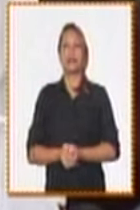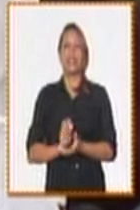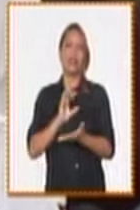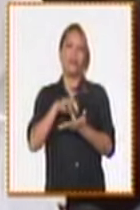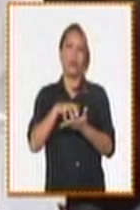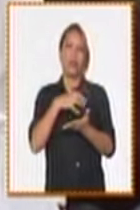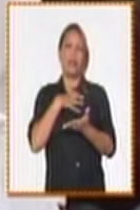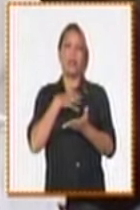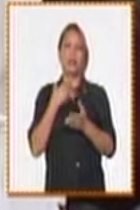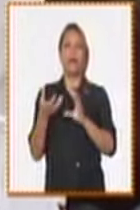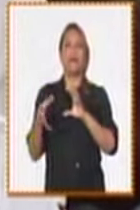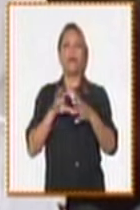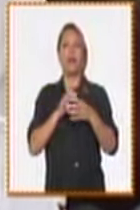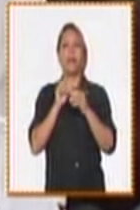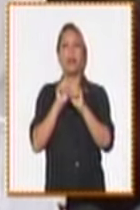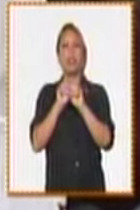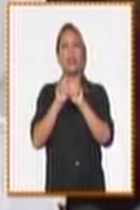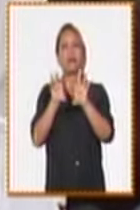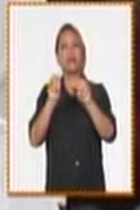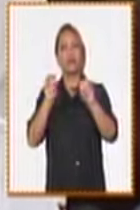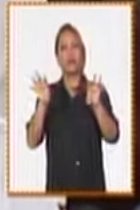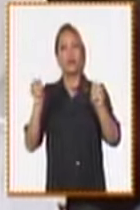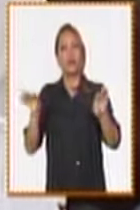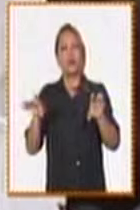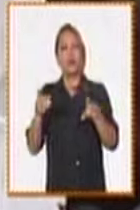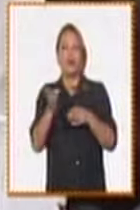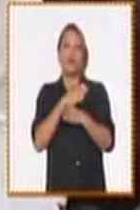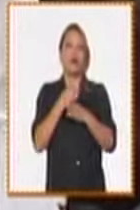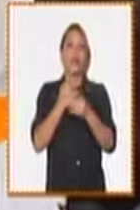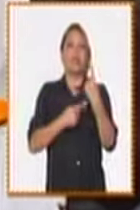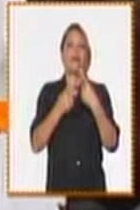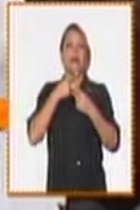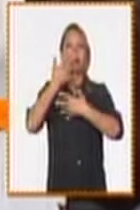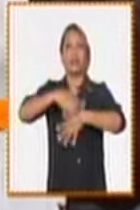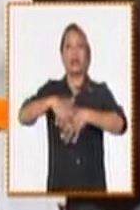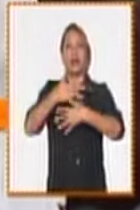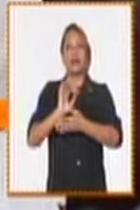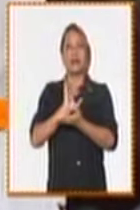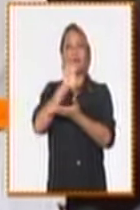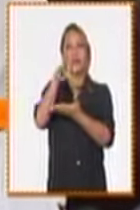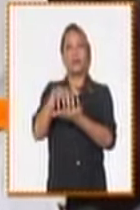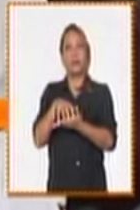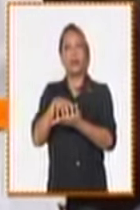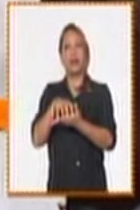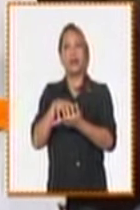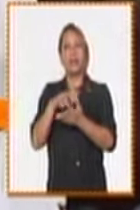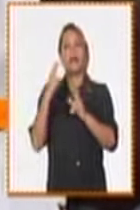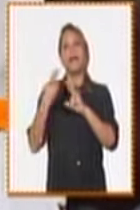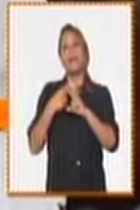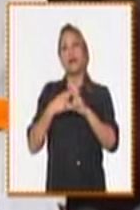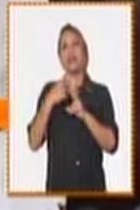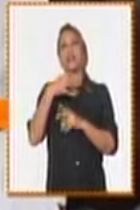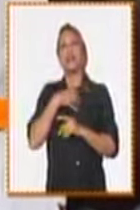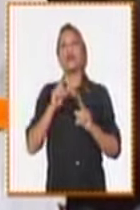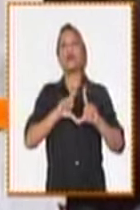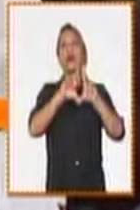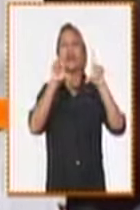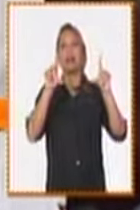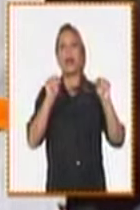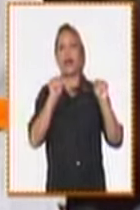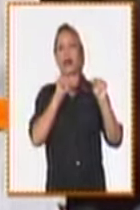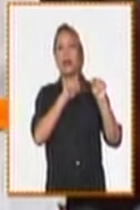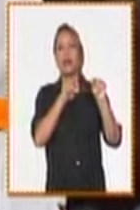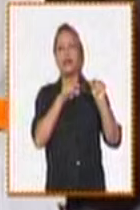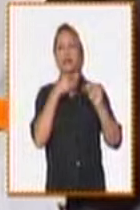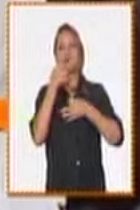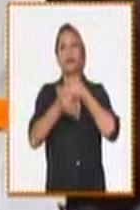de divulgación porque casi por todas las calles de nuestra ciudad colonial existe una tara que refleja algo, nos